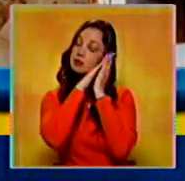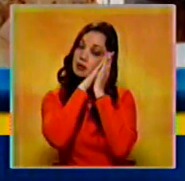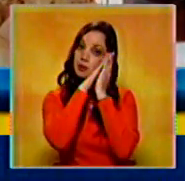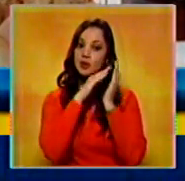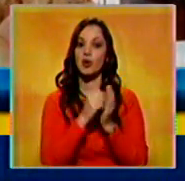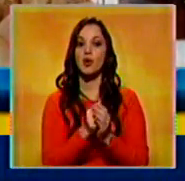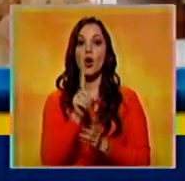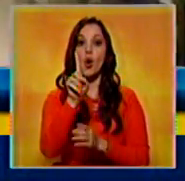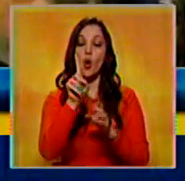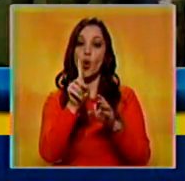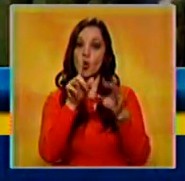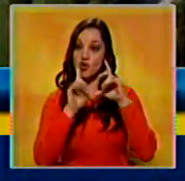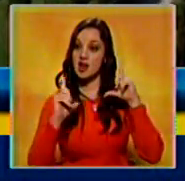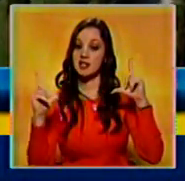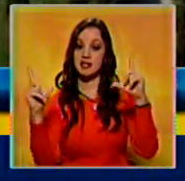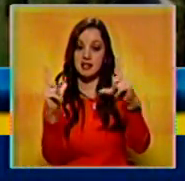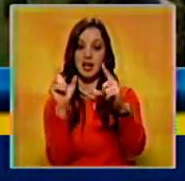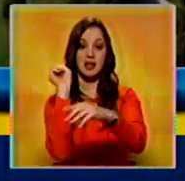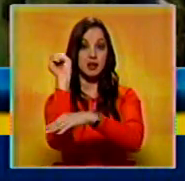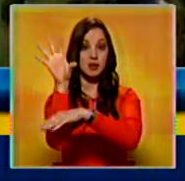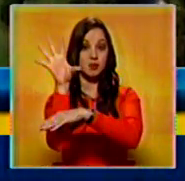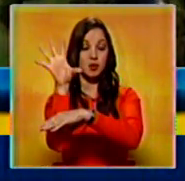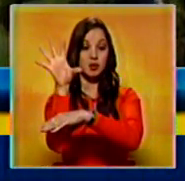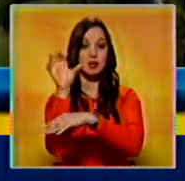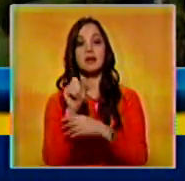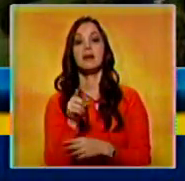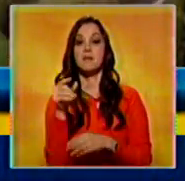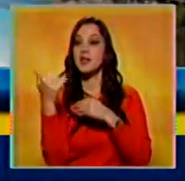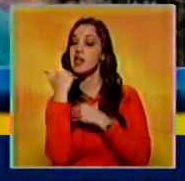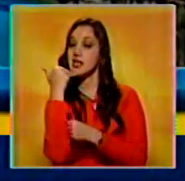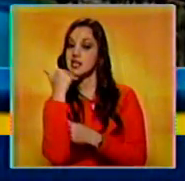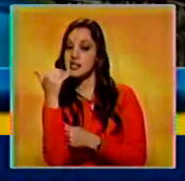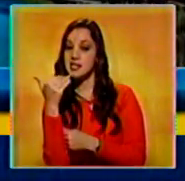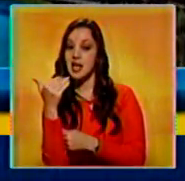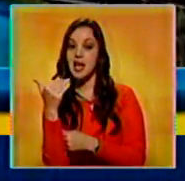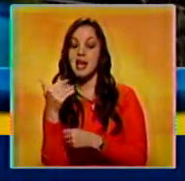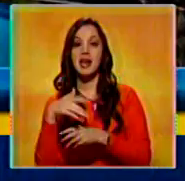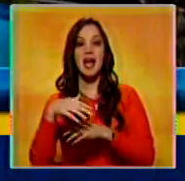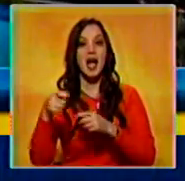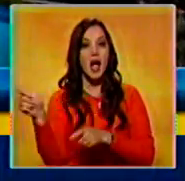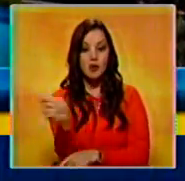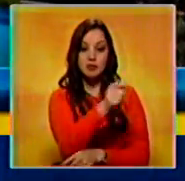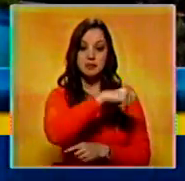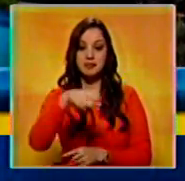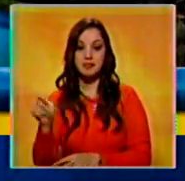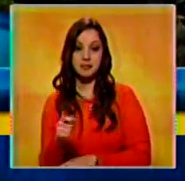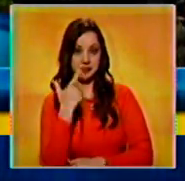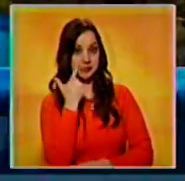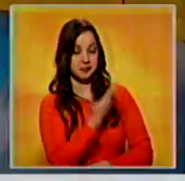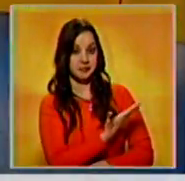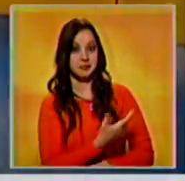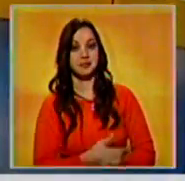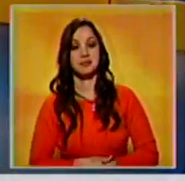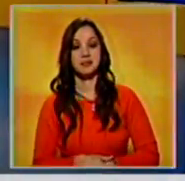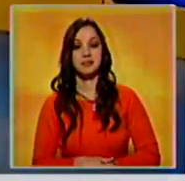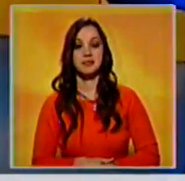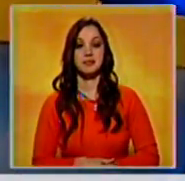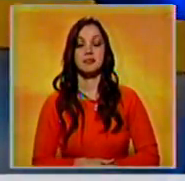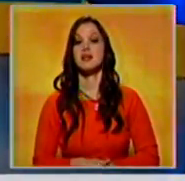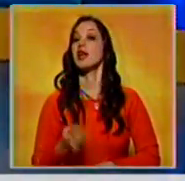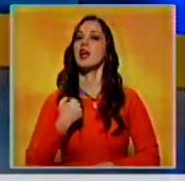sala de proyecciones. Además, cerca de ella se ubica el viñedo, una cancha de tenis, así como varias piscinas. Y